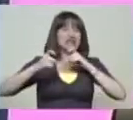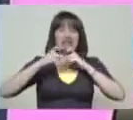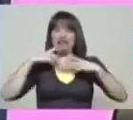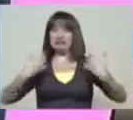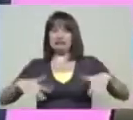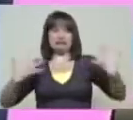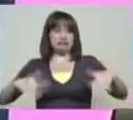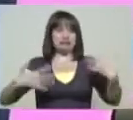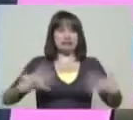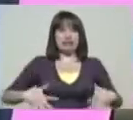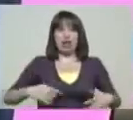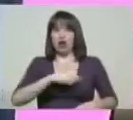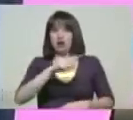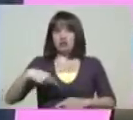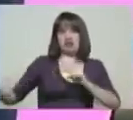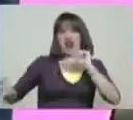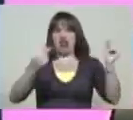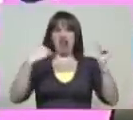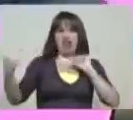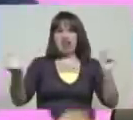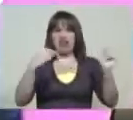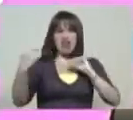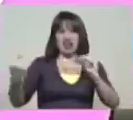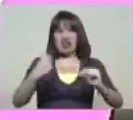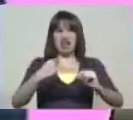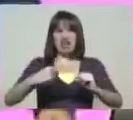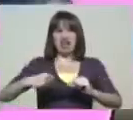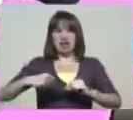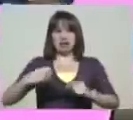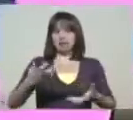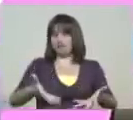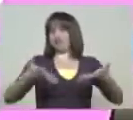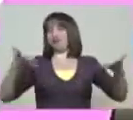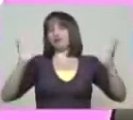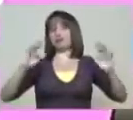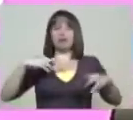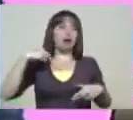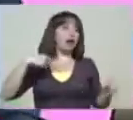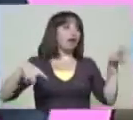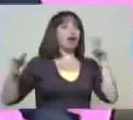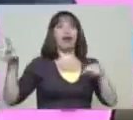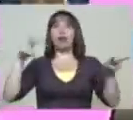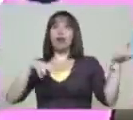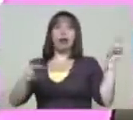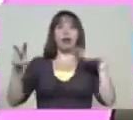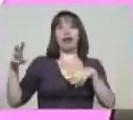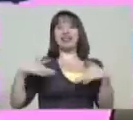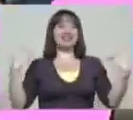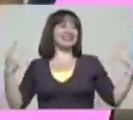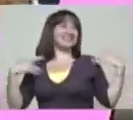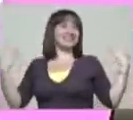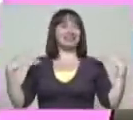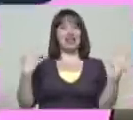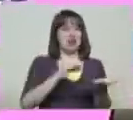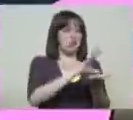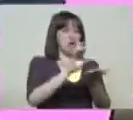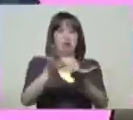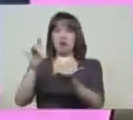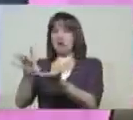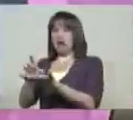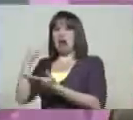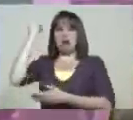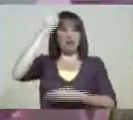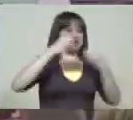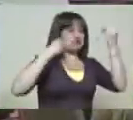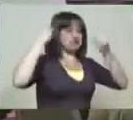Y nosotros nos matamos y salimos felices porque ganamos. Y expulsamos a los compañeros que pensaban